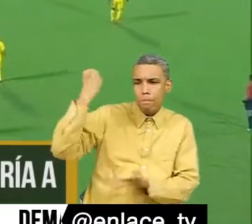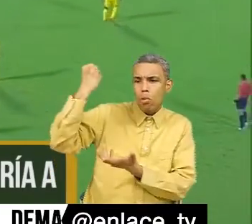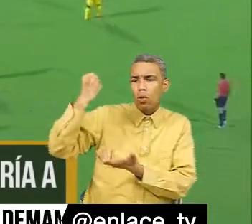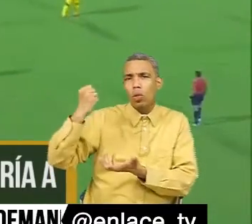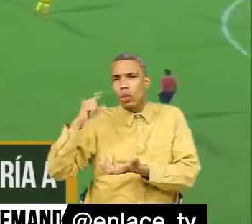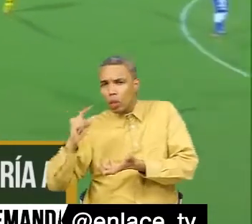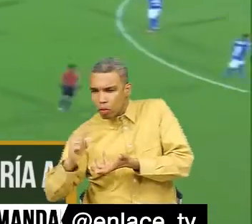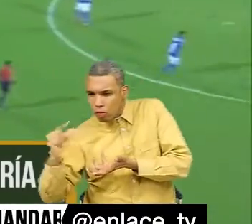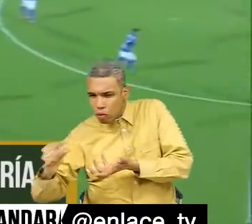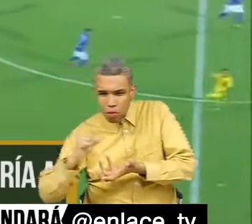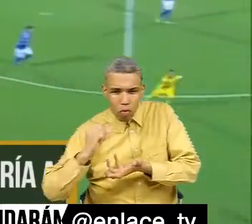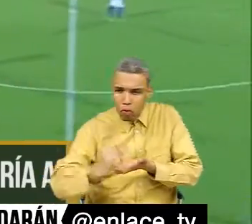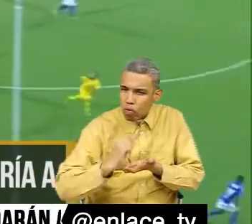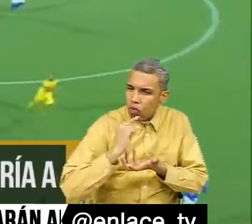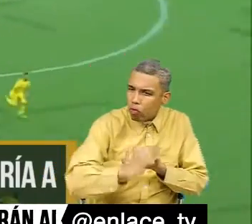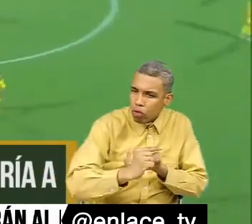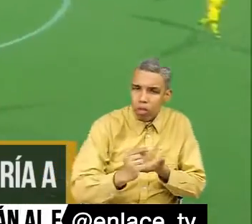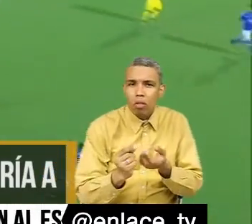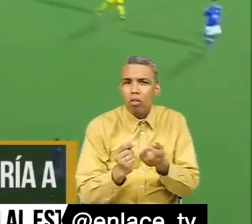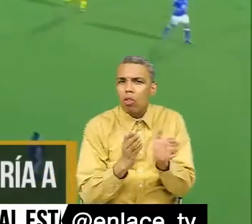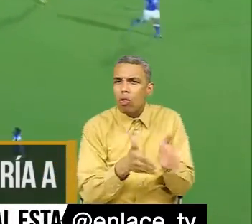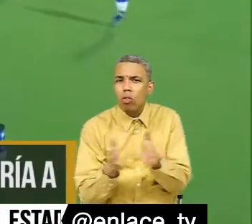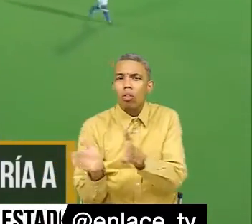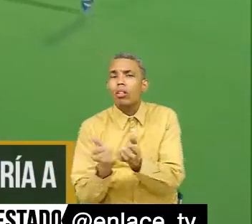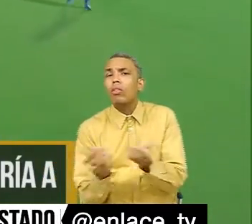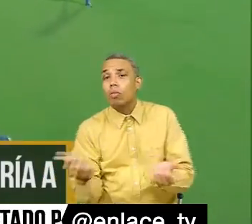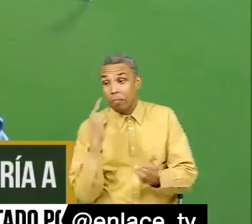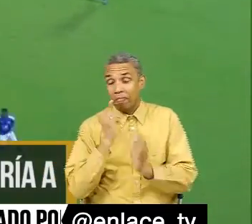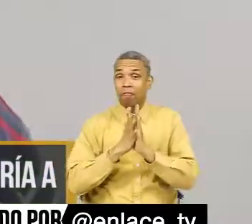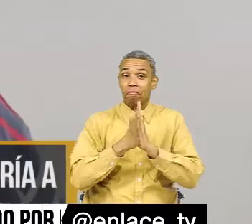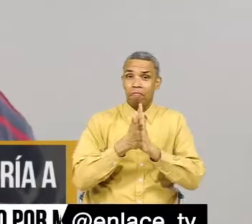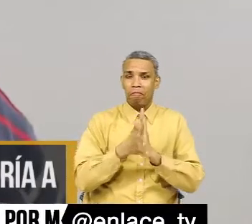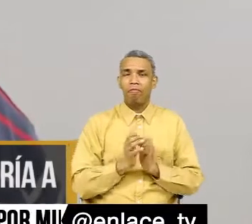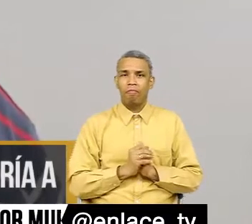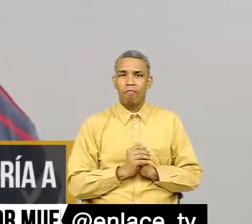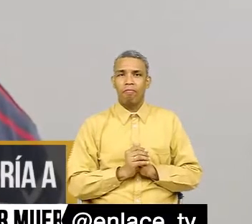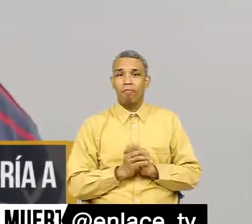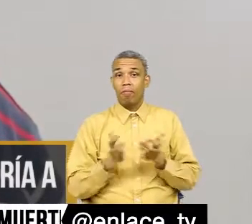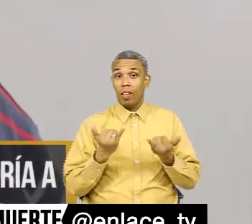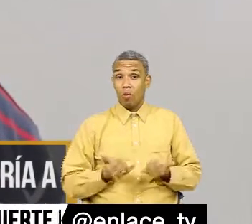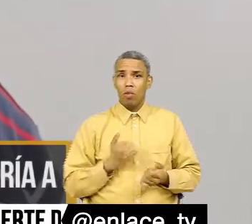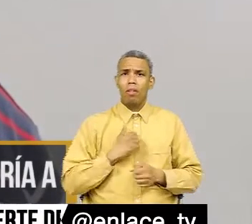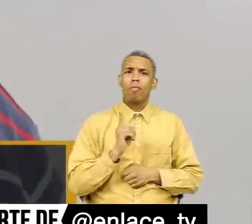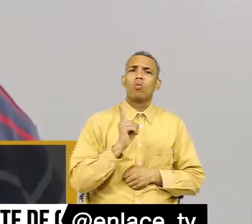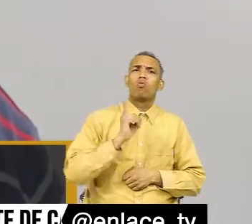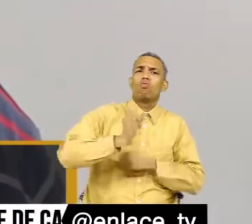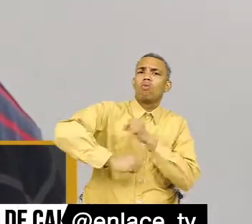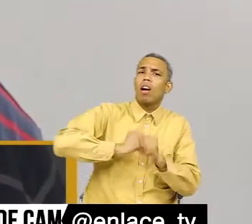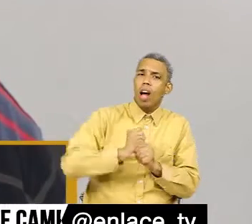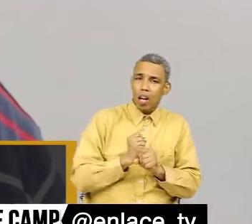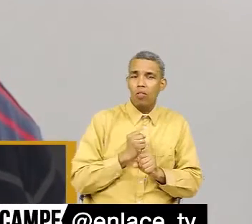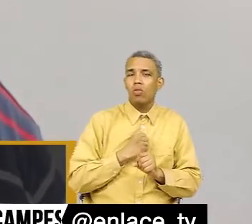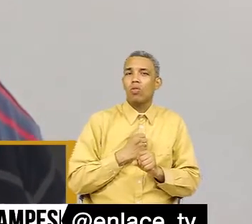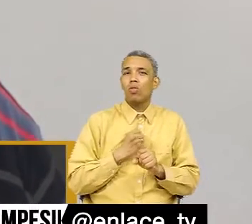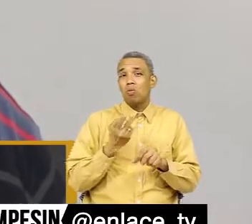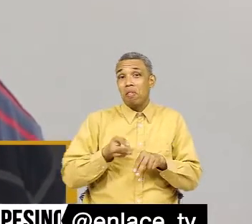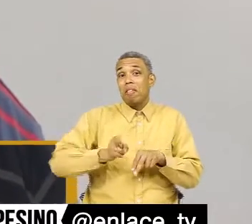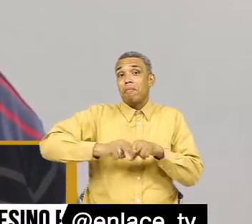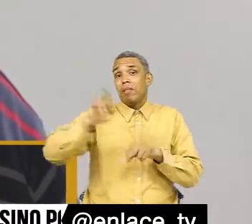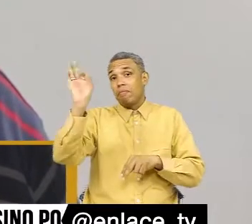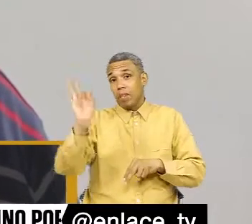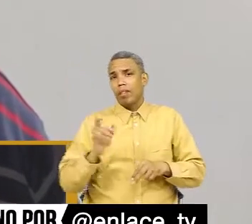Alianza Petrolera en la categoría. Estamos pagando un año de cuota que difería para pertenecer a la